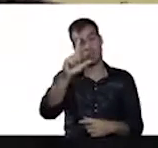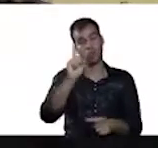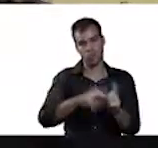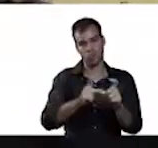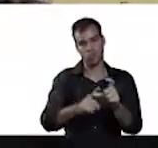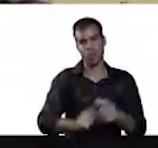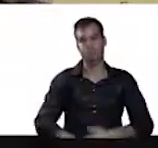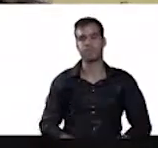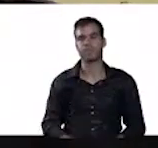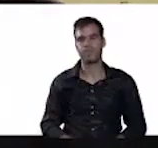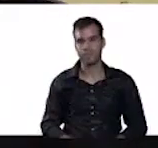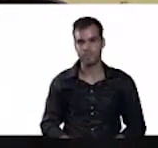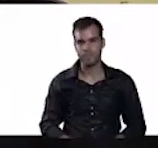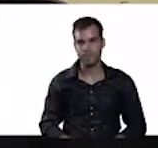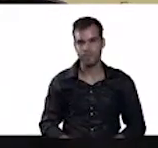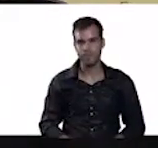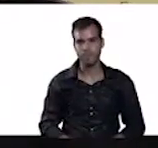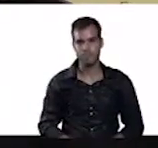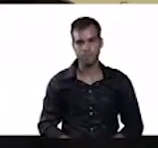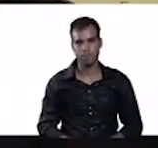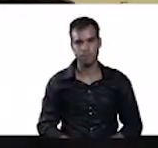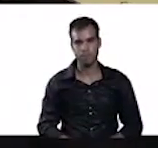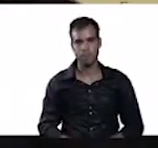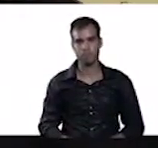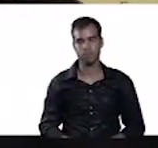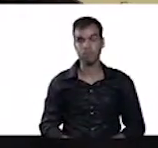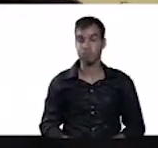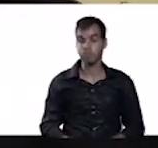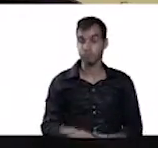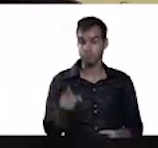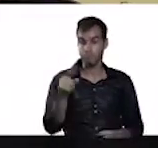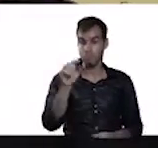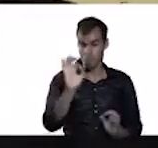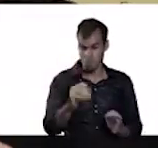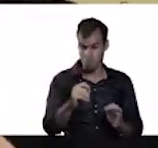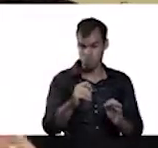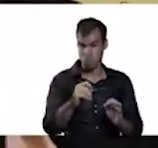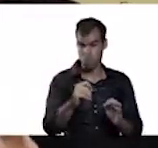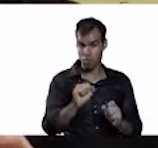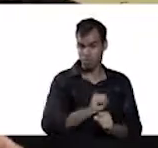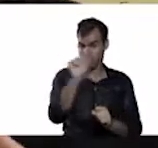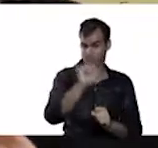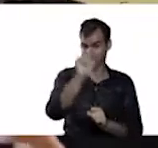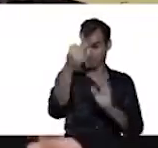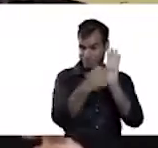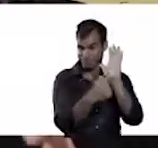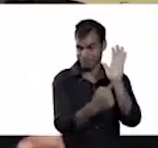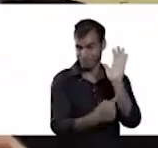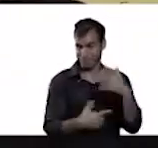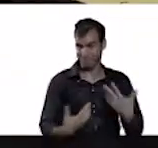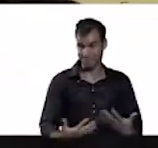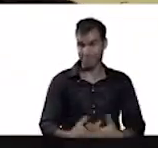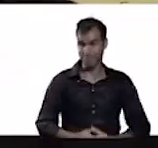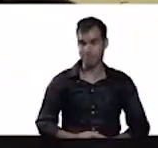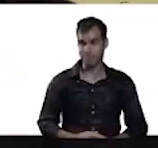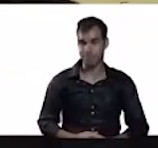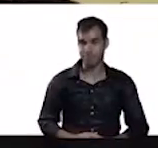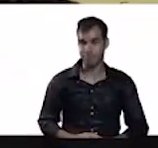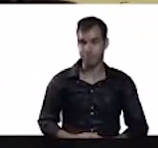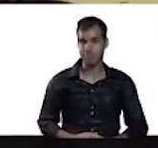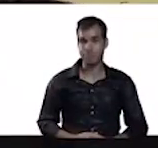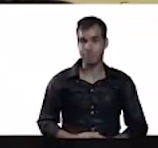el socialismo soviético. Pero debemos destacar, dentro de este compendio de logros y de